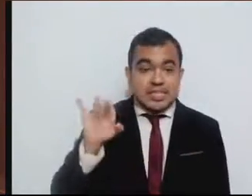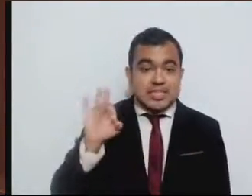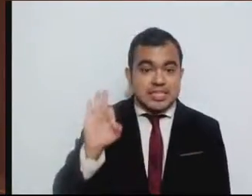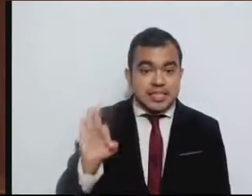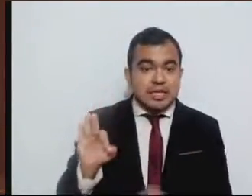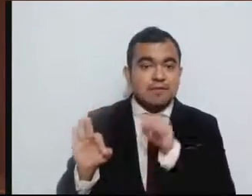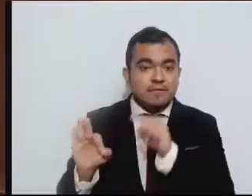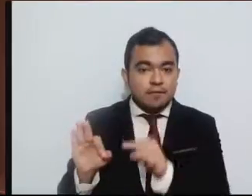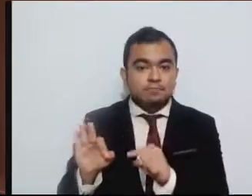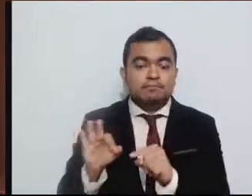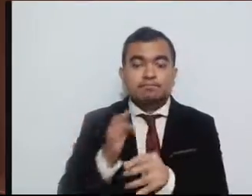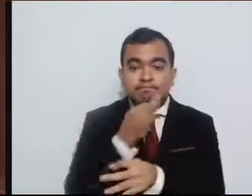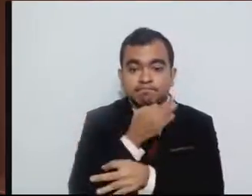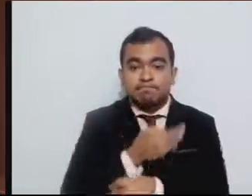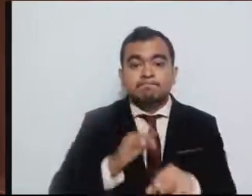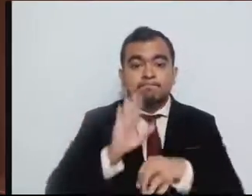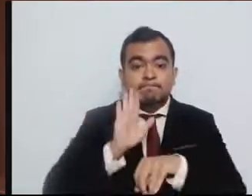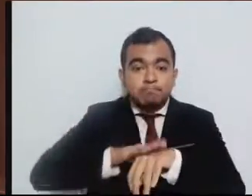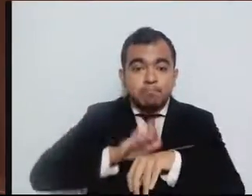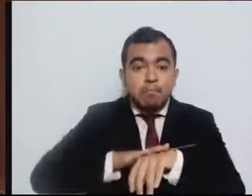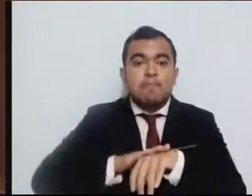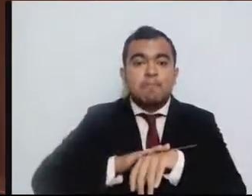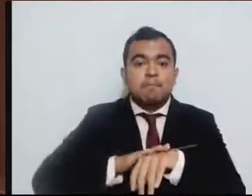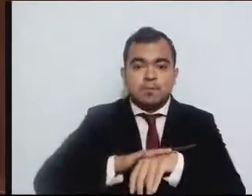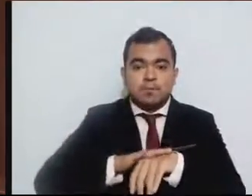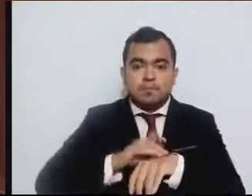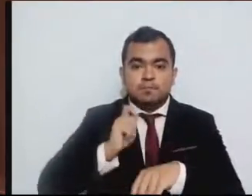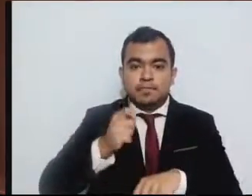ha informado que hay menos de